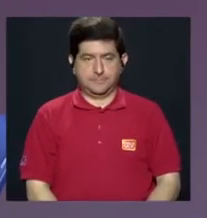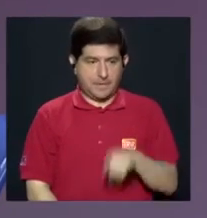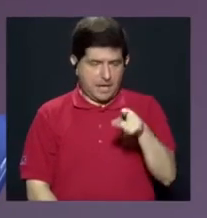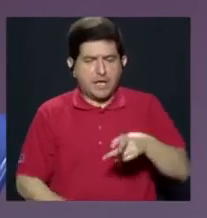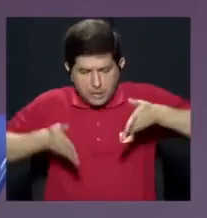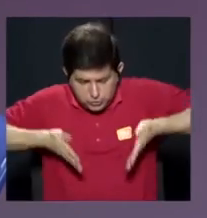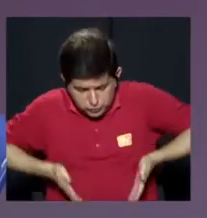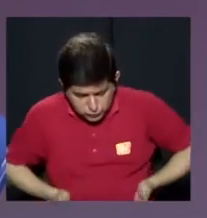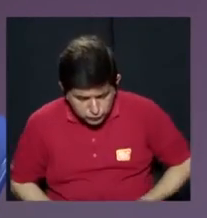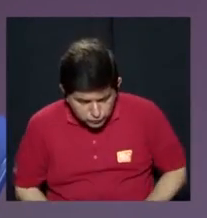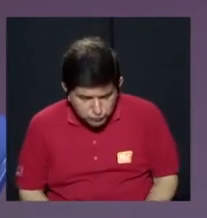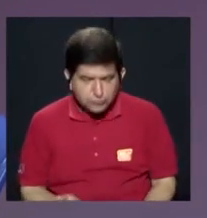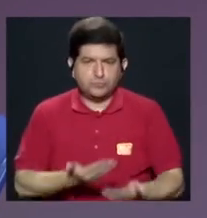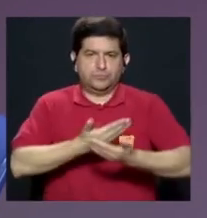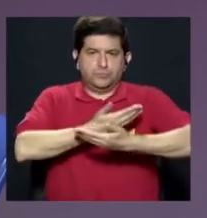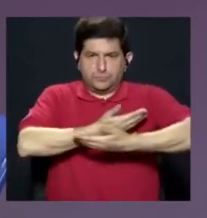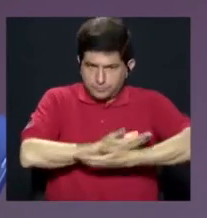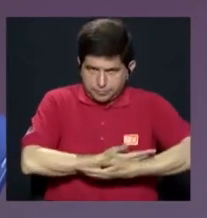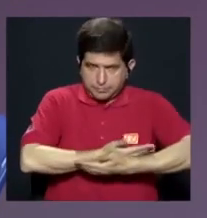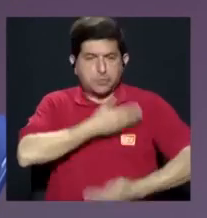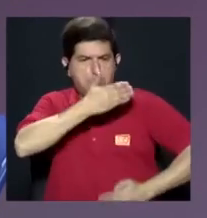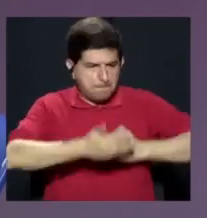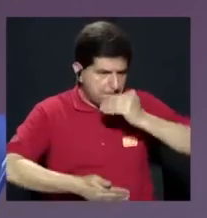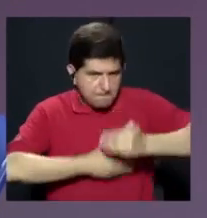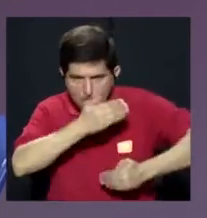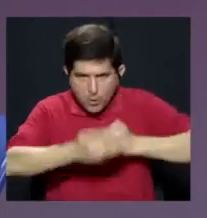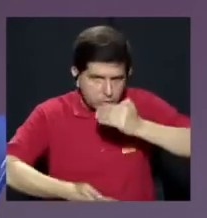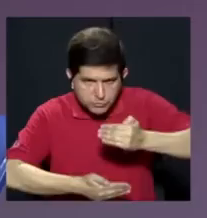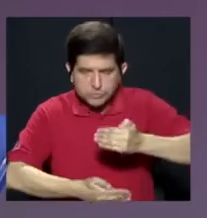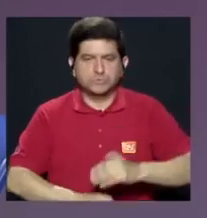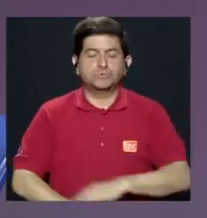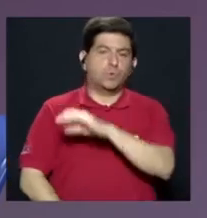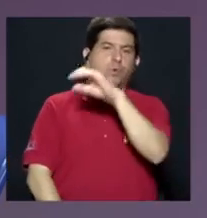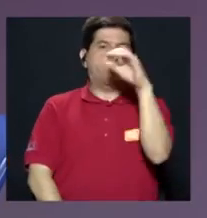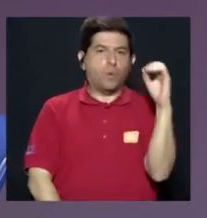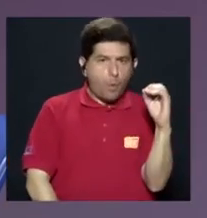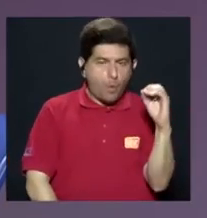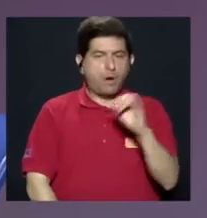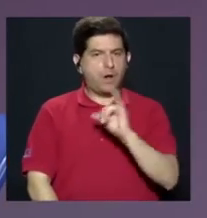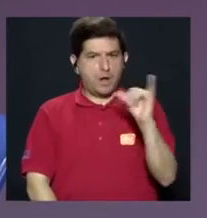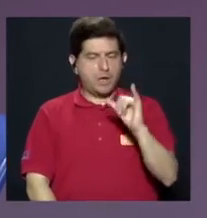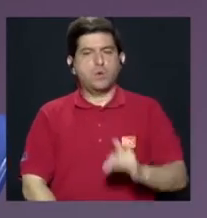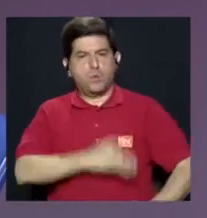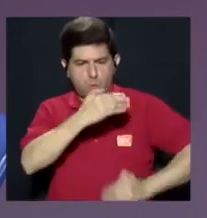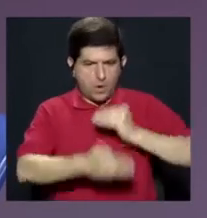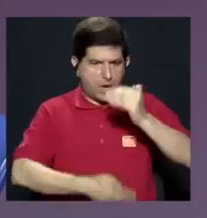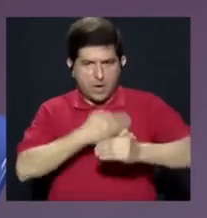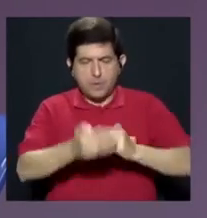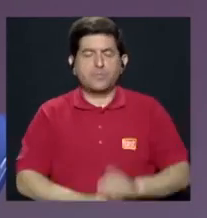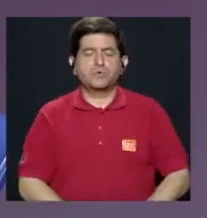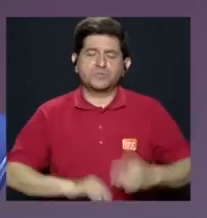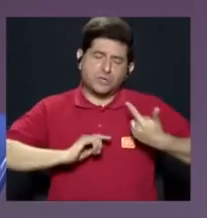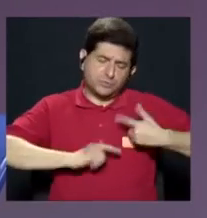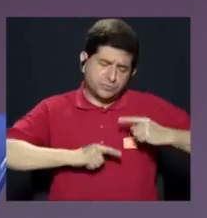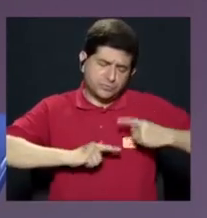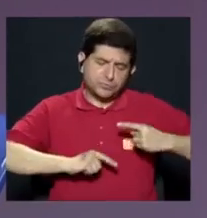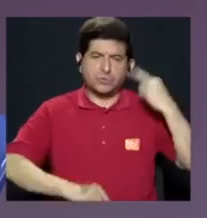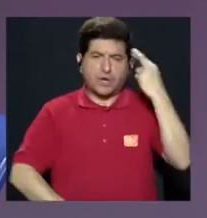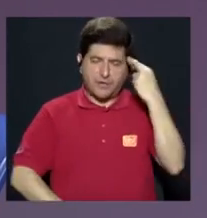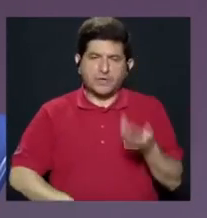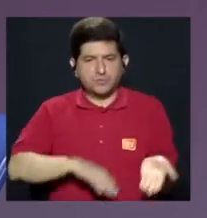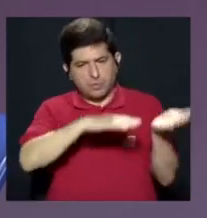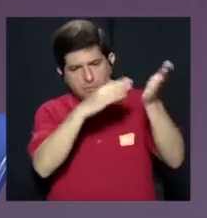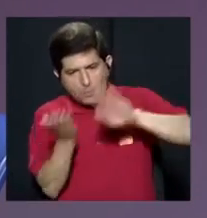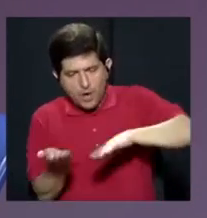dado a luz, que están en el proceso de parto o que están también en el proceso de duelo porque perdieron a su